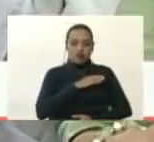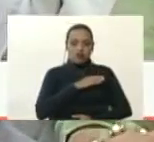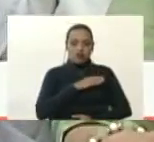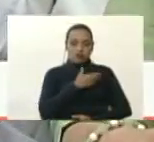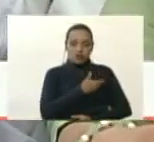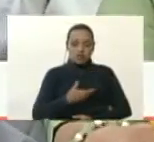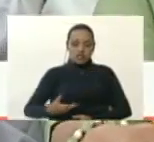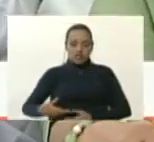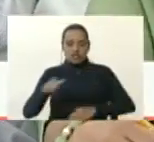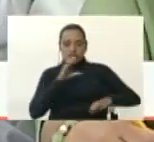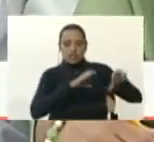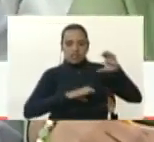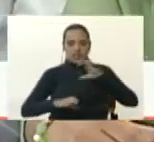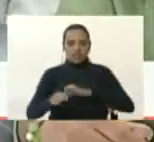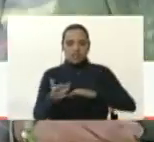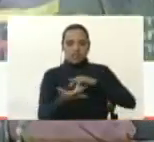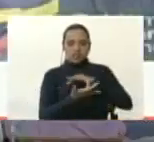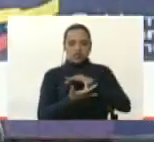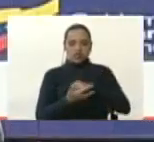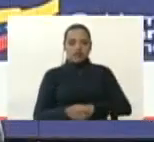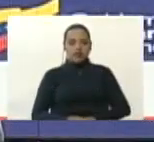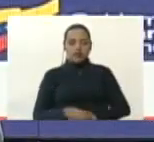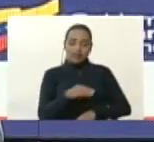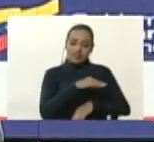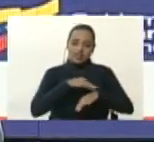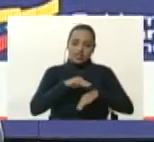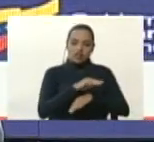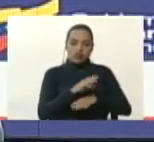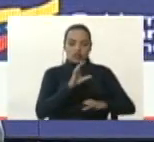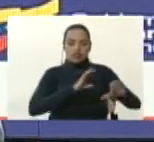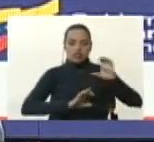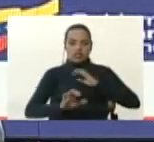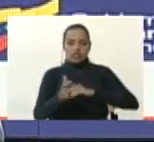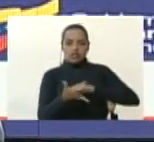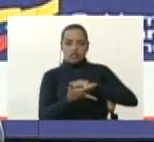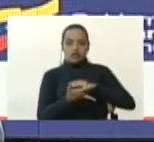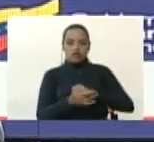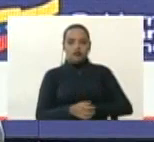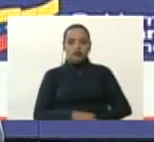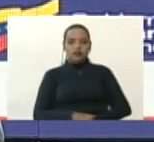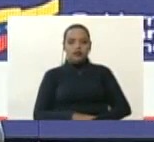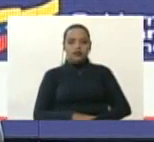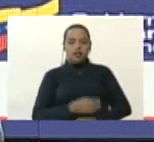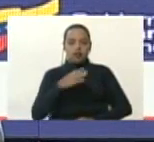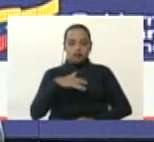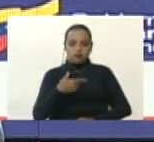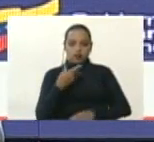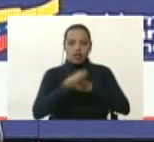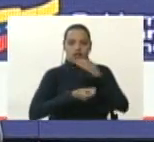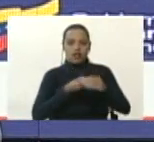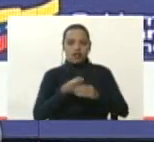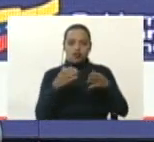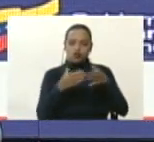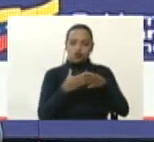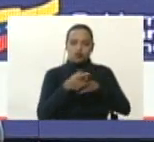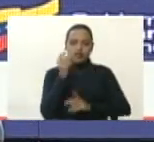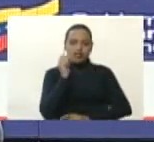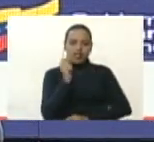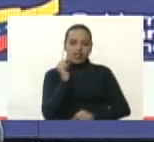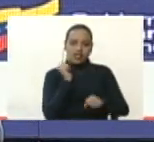y Tecnología, al Ministerio de Ciencia y Tecnología, para conformar un grupo de tarea